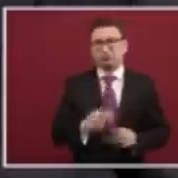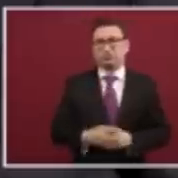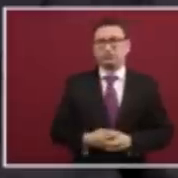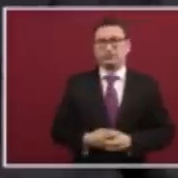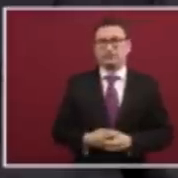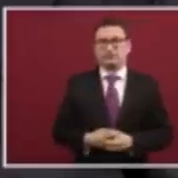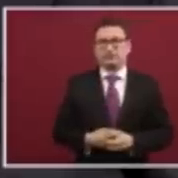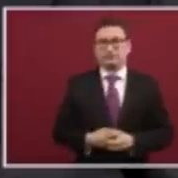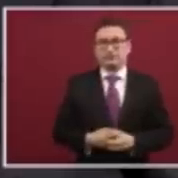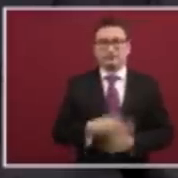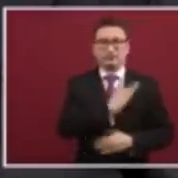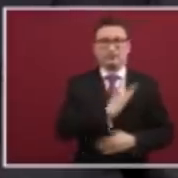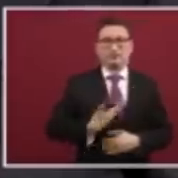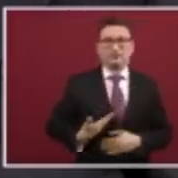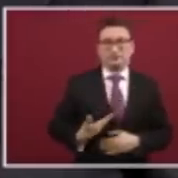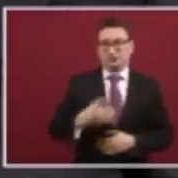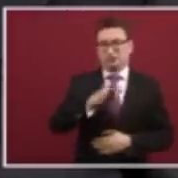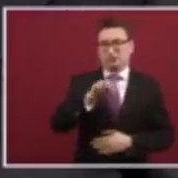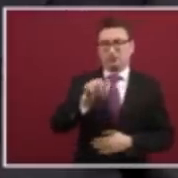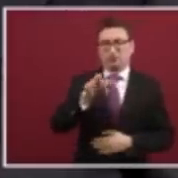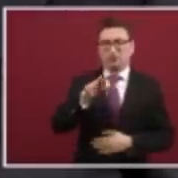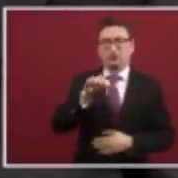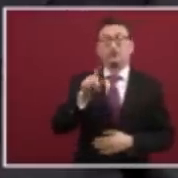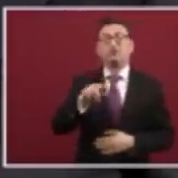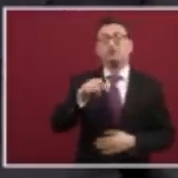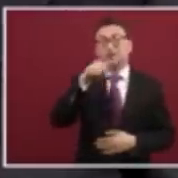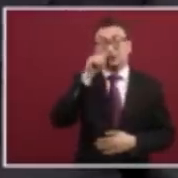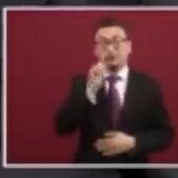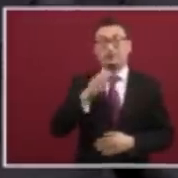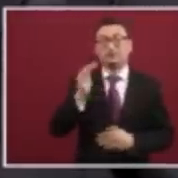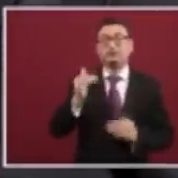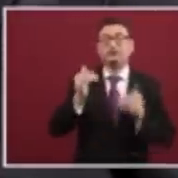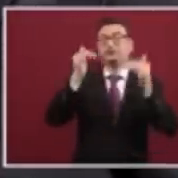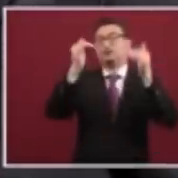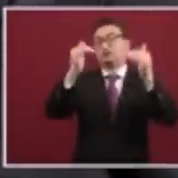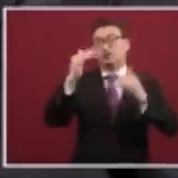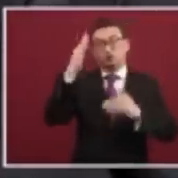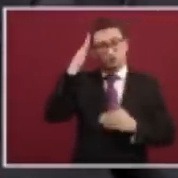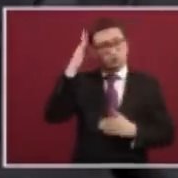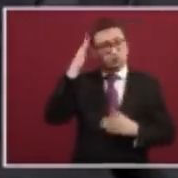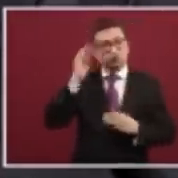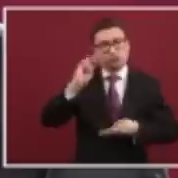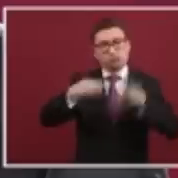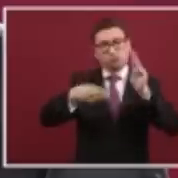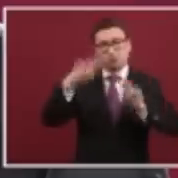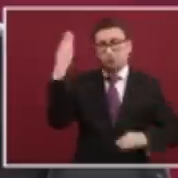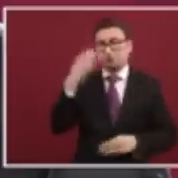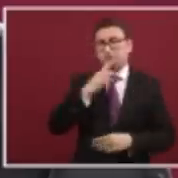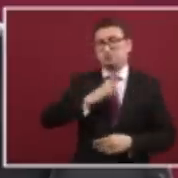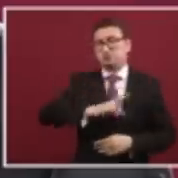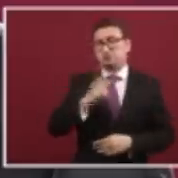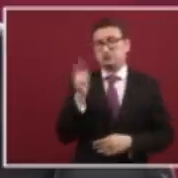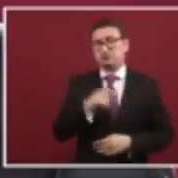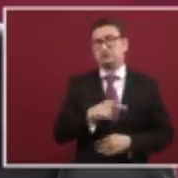y al presidente Juárez como el gran líder mundial.